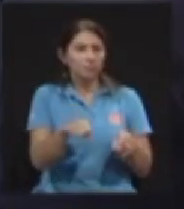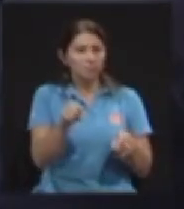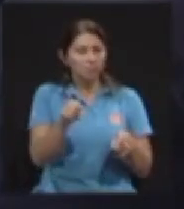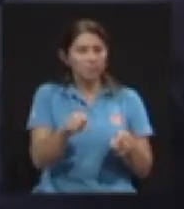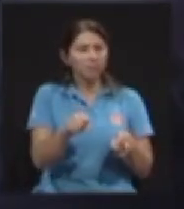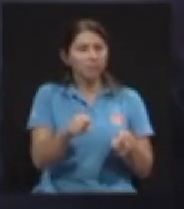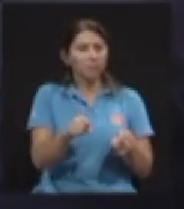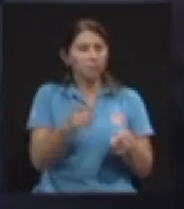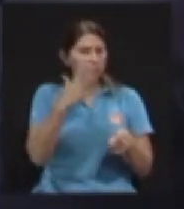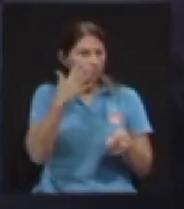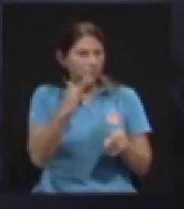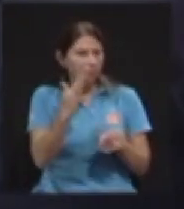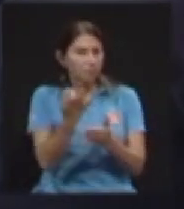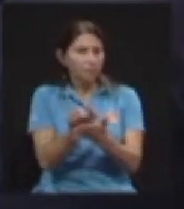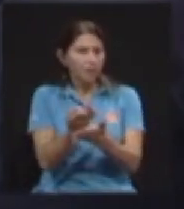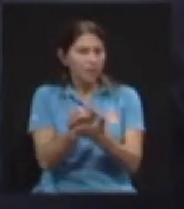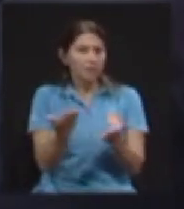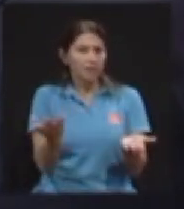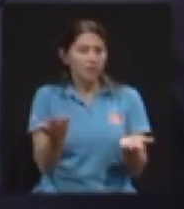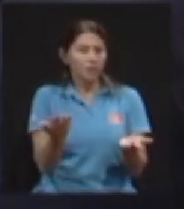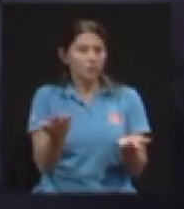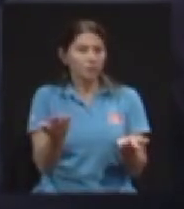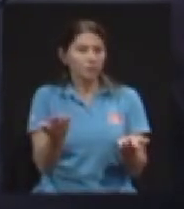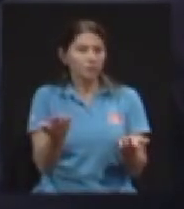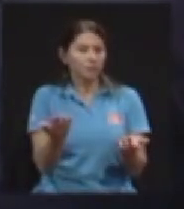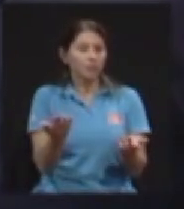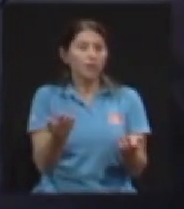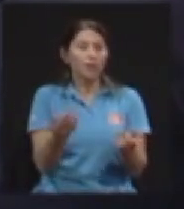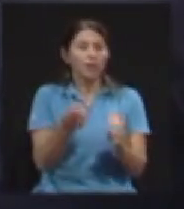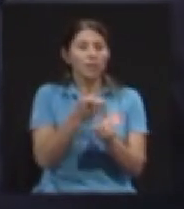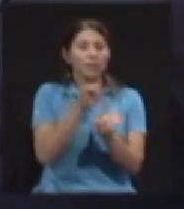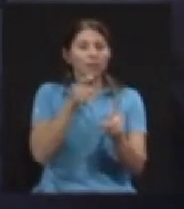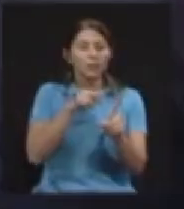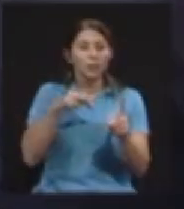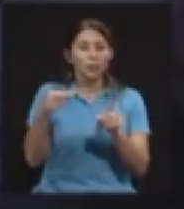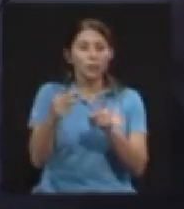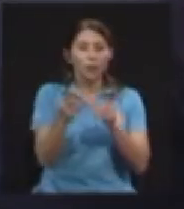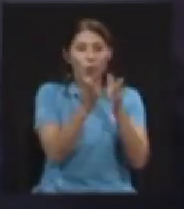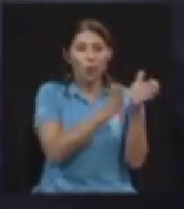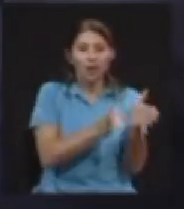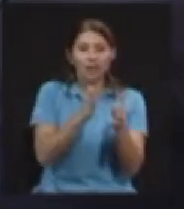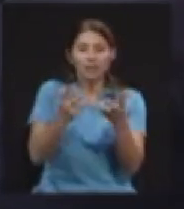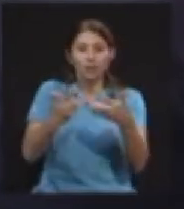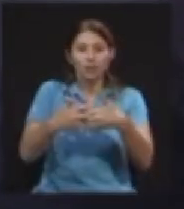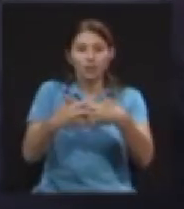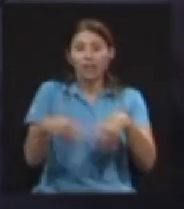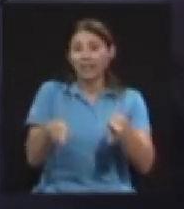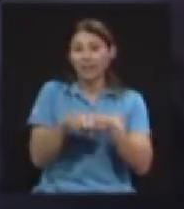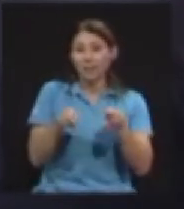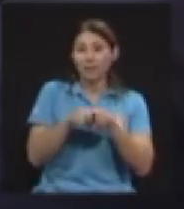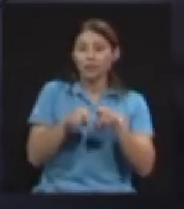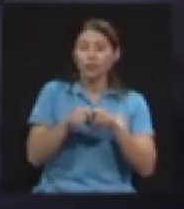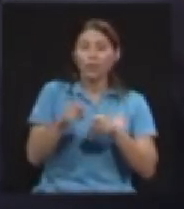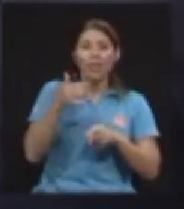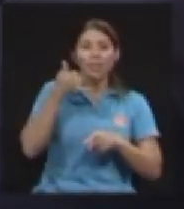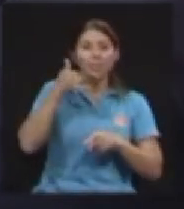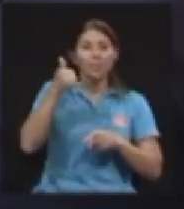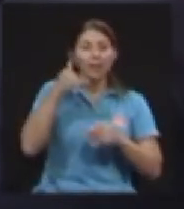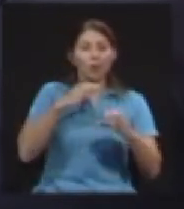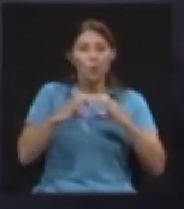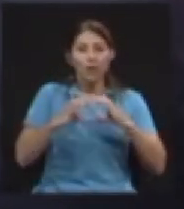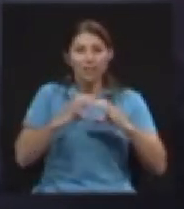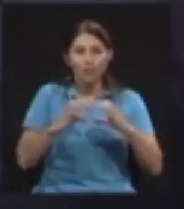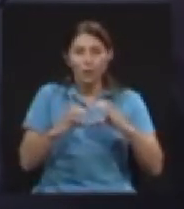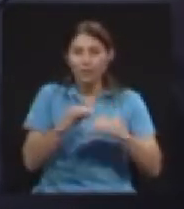financiero, visto desde organización industrial, que es telecomunicaciones. También se aplica y entonces todo lo que usted acaba de decir